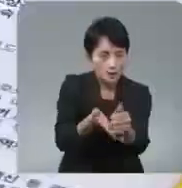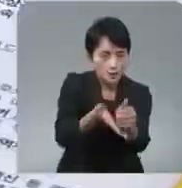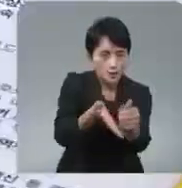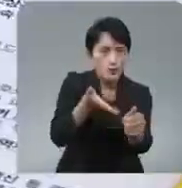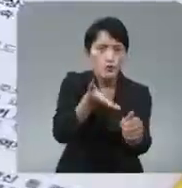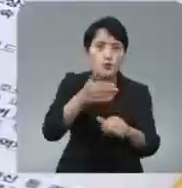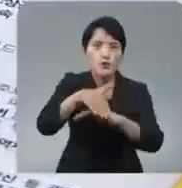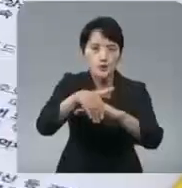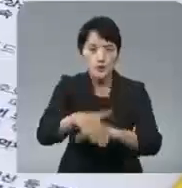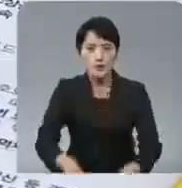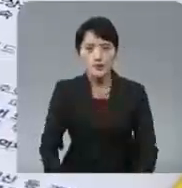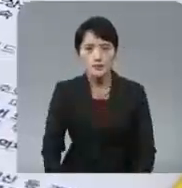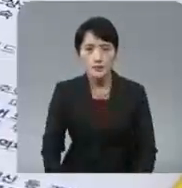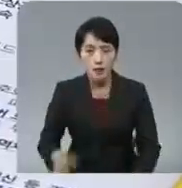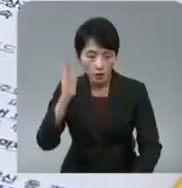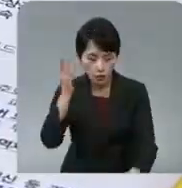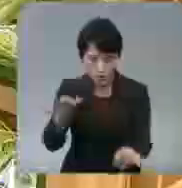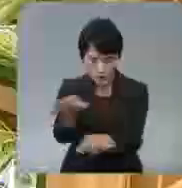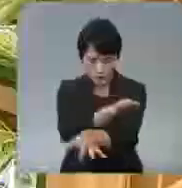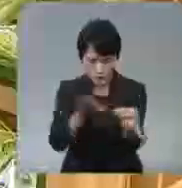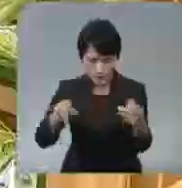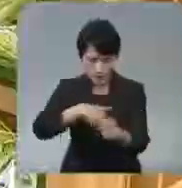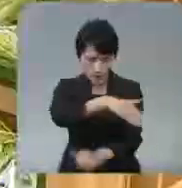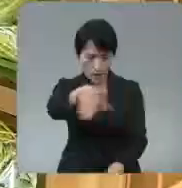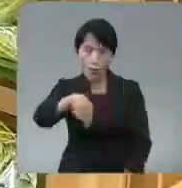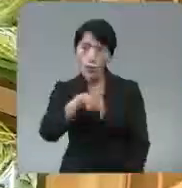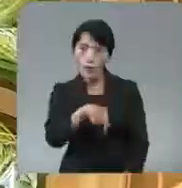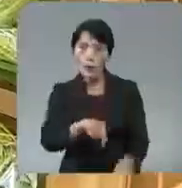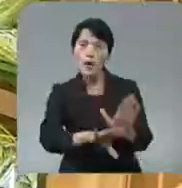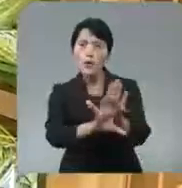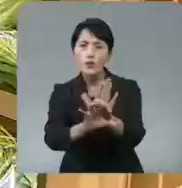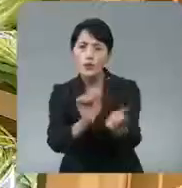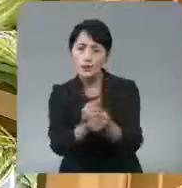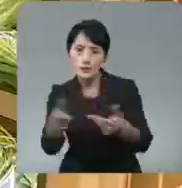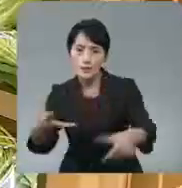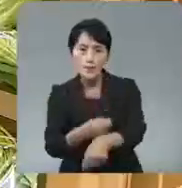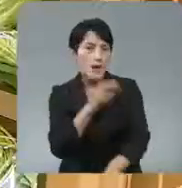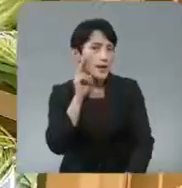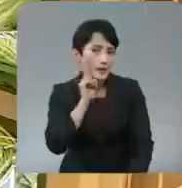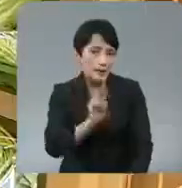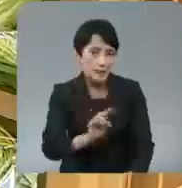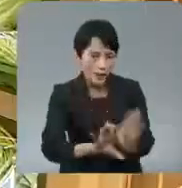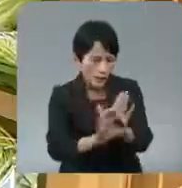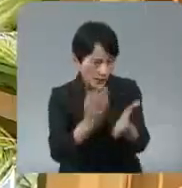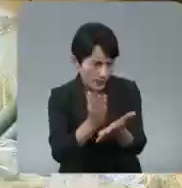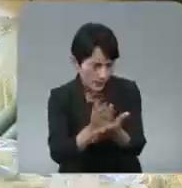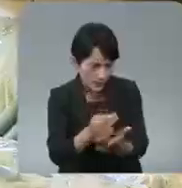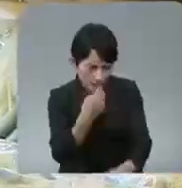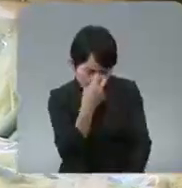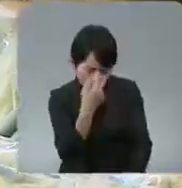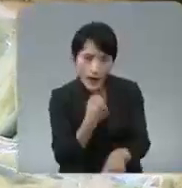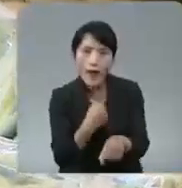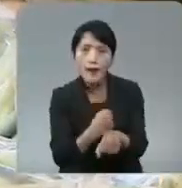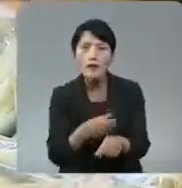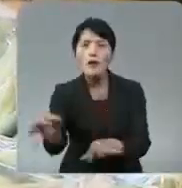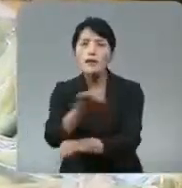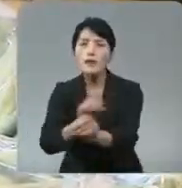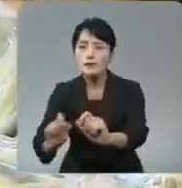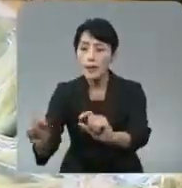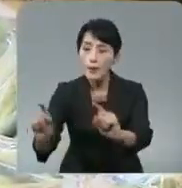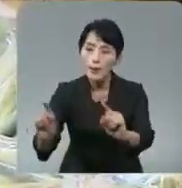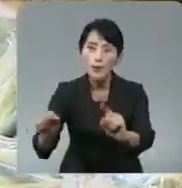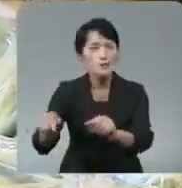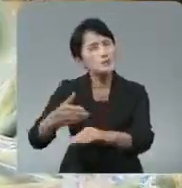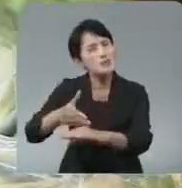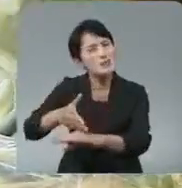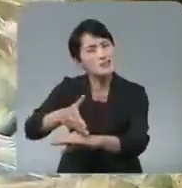en cuanto a la coyuntura económica actual el viceprimerministro del diagnóstico que el ritmo de recuperación se ha ralentizado debido a la